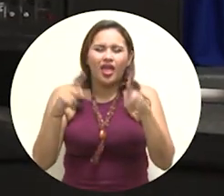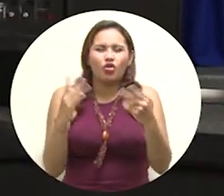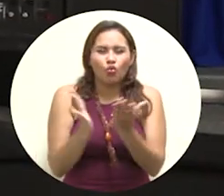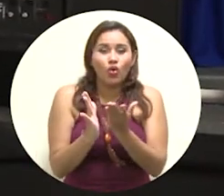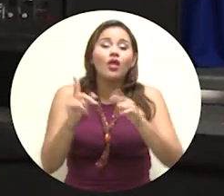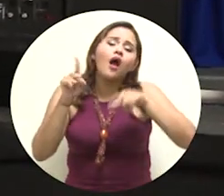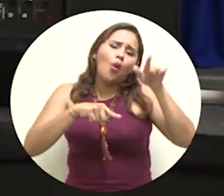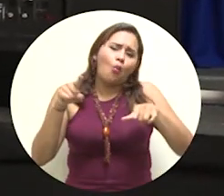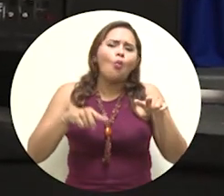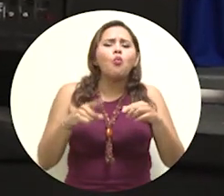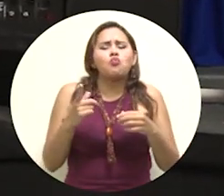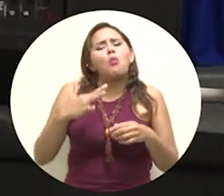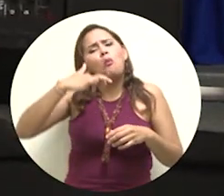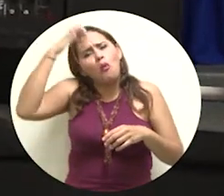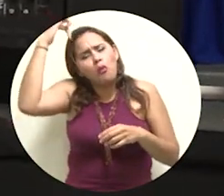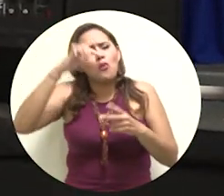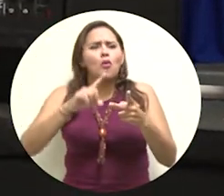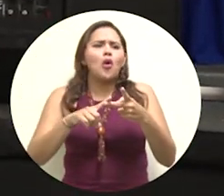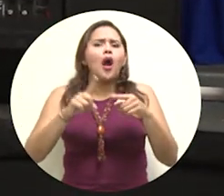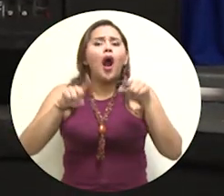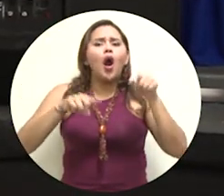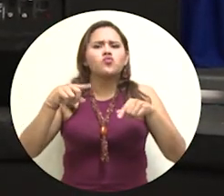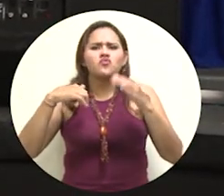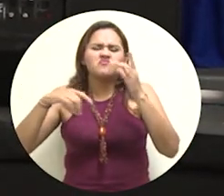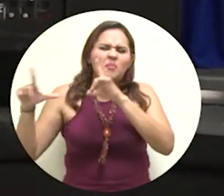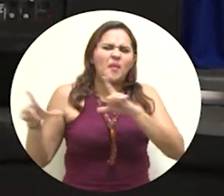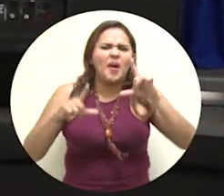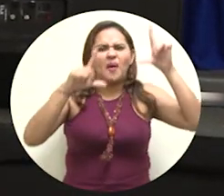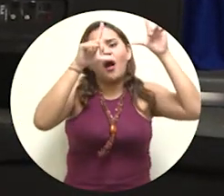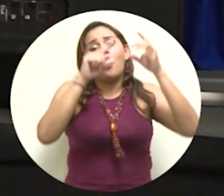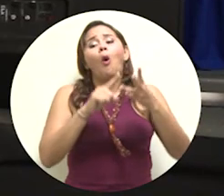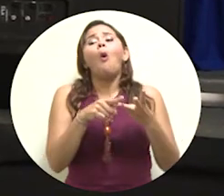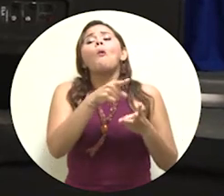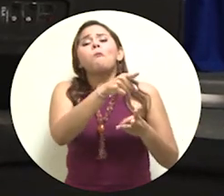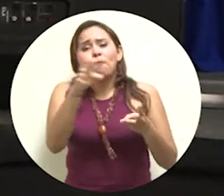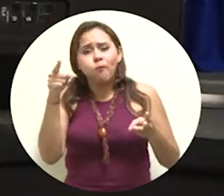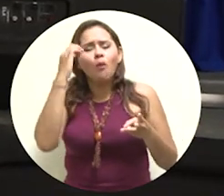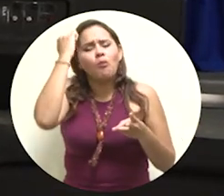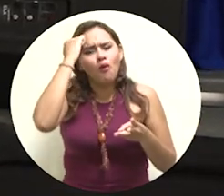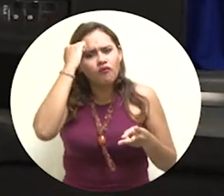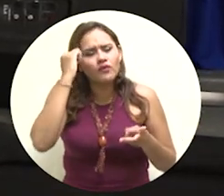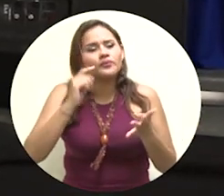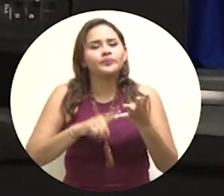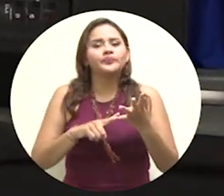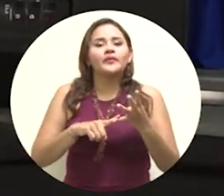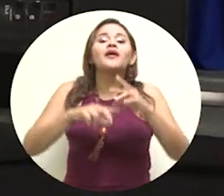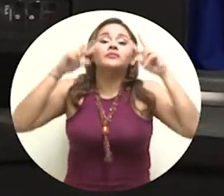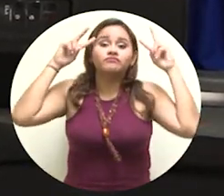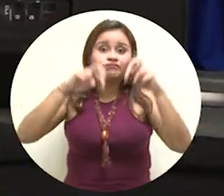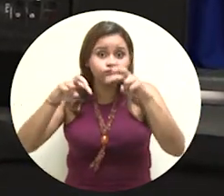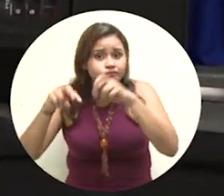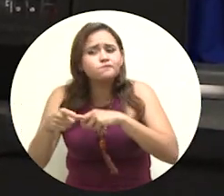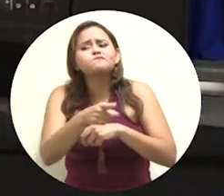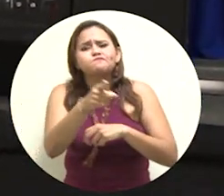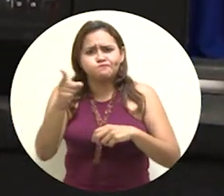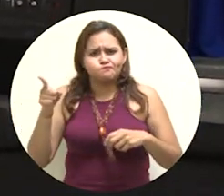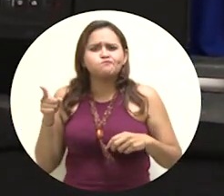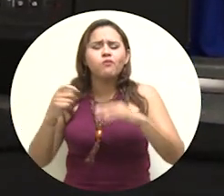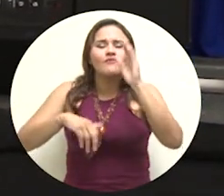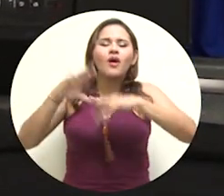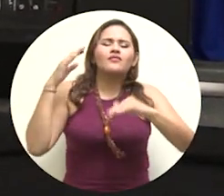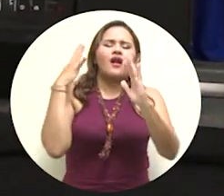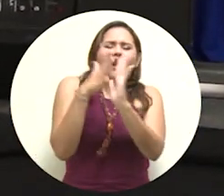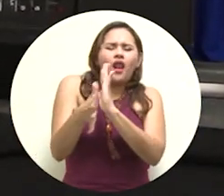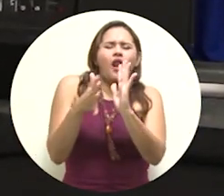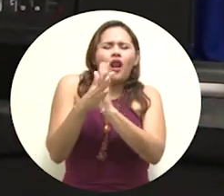de posgrados, profesores, investigadores que vinieron a mostrar sus avances de investigaciones